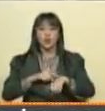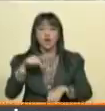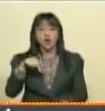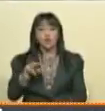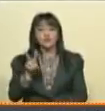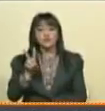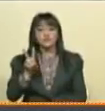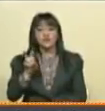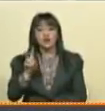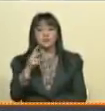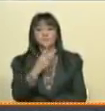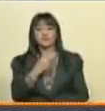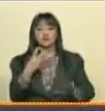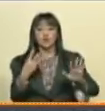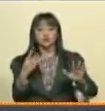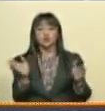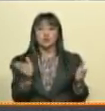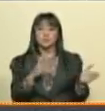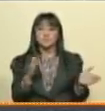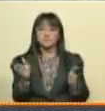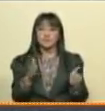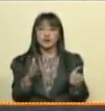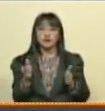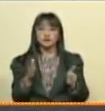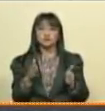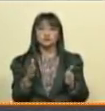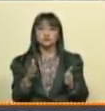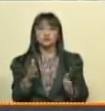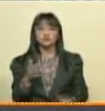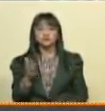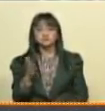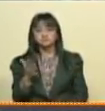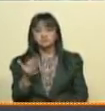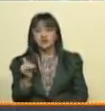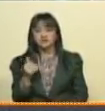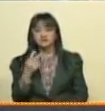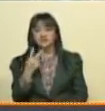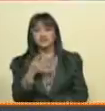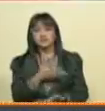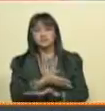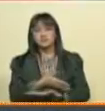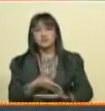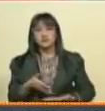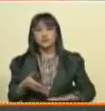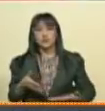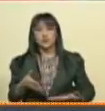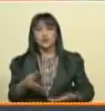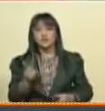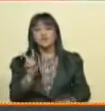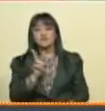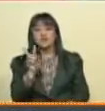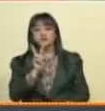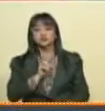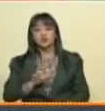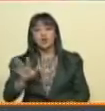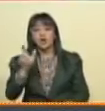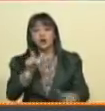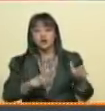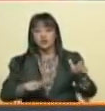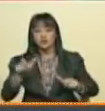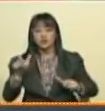viernes 28 de marzo, tenemos cerca de 7 millones de venezolanos y